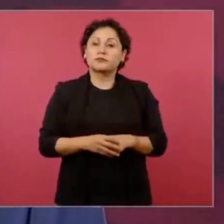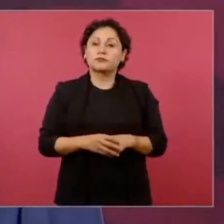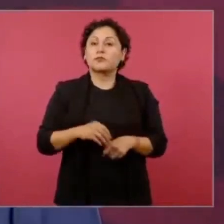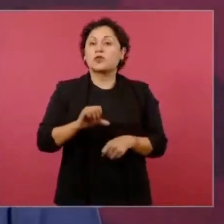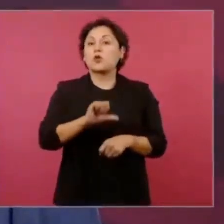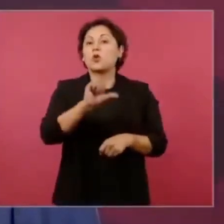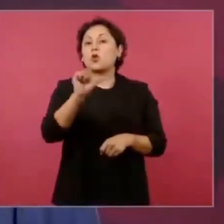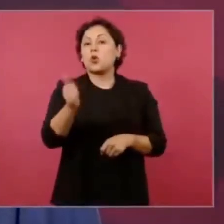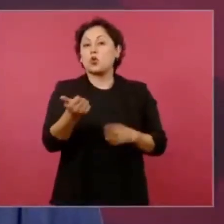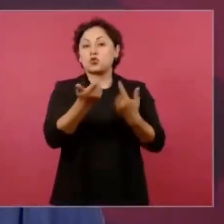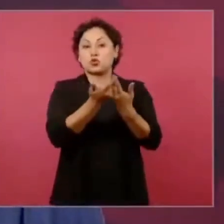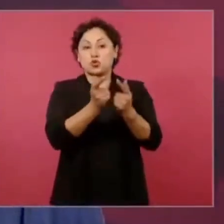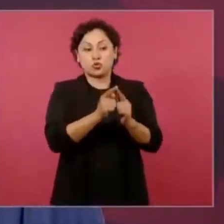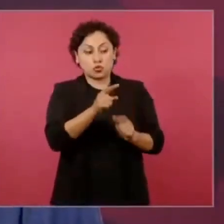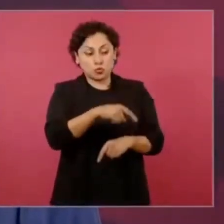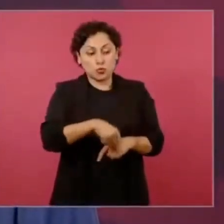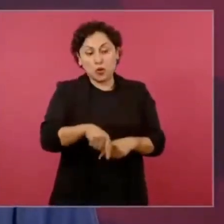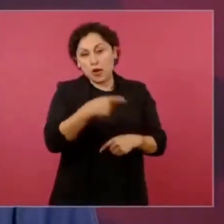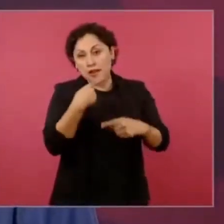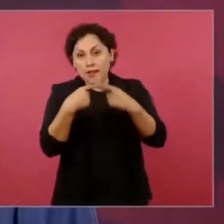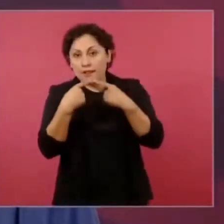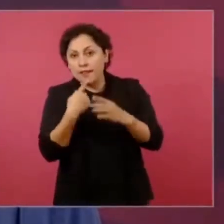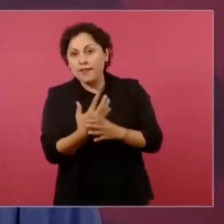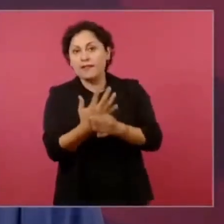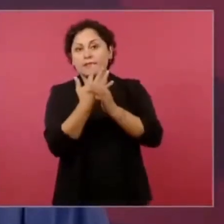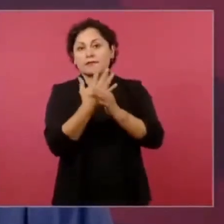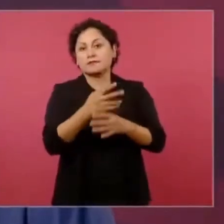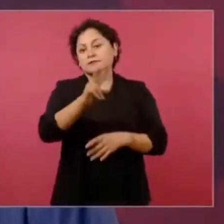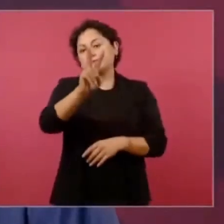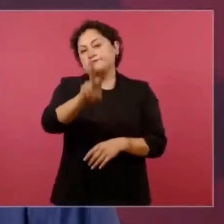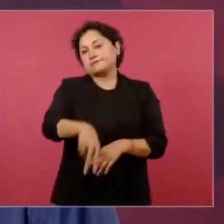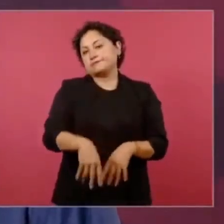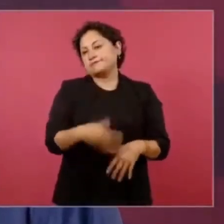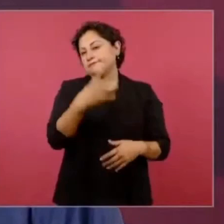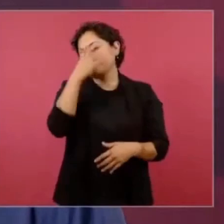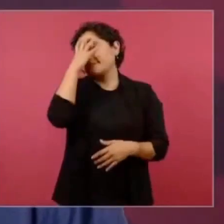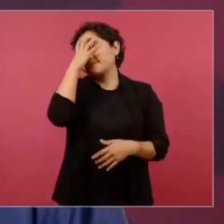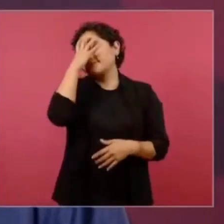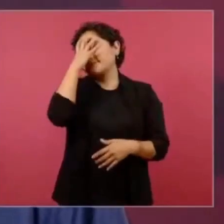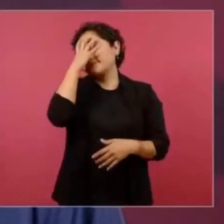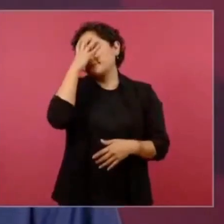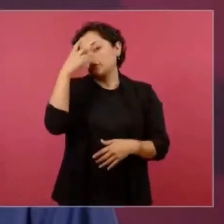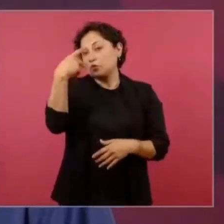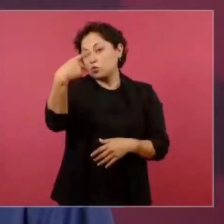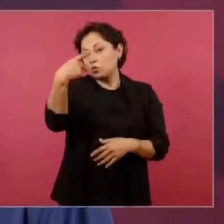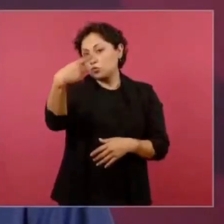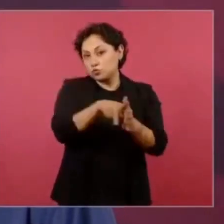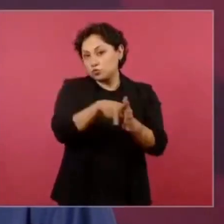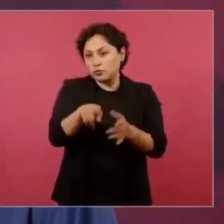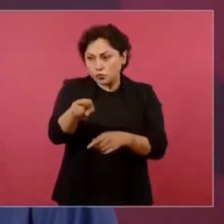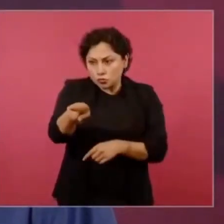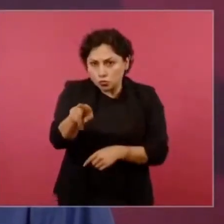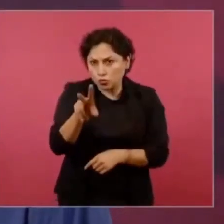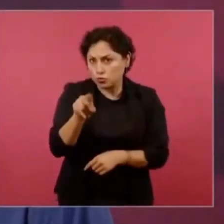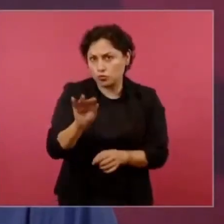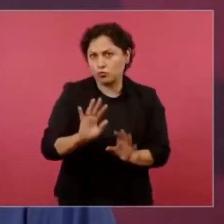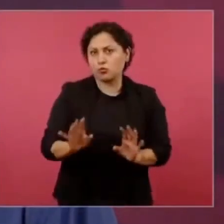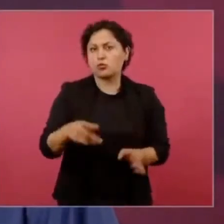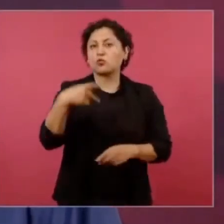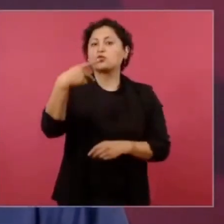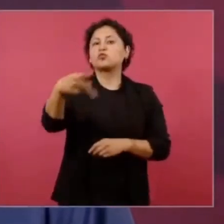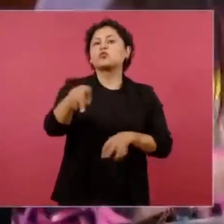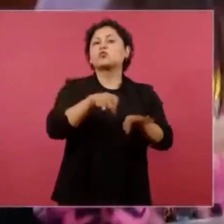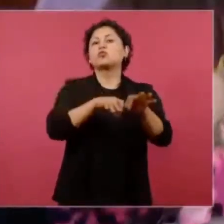muy vergonzoso lo que hacen ustedes, no tú, tu periódico,